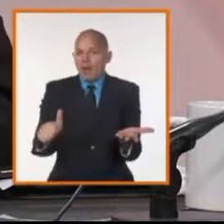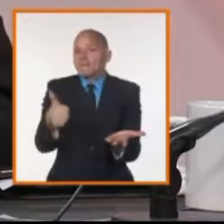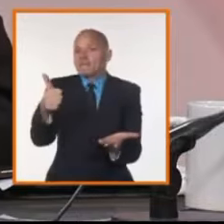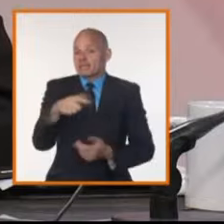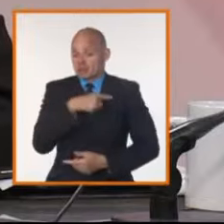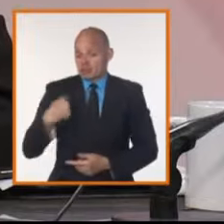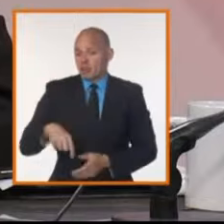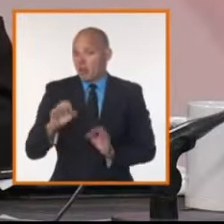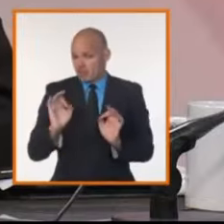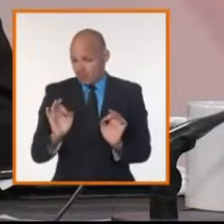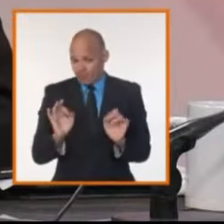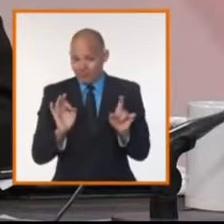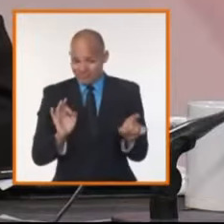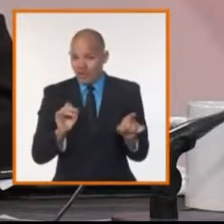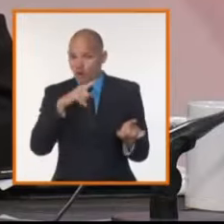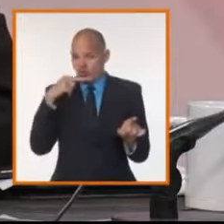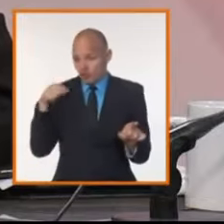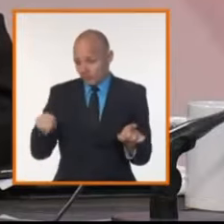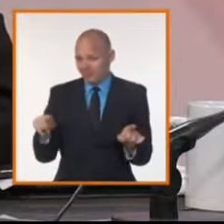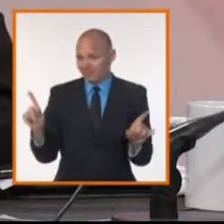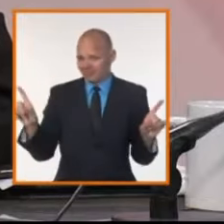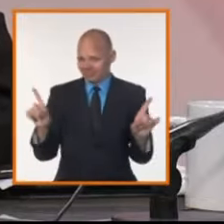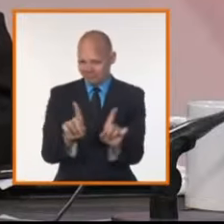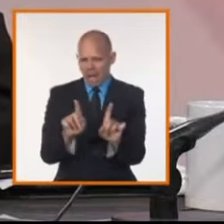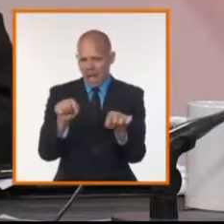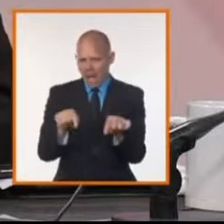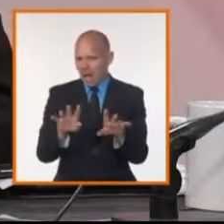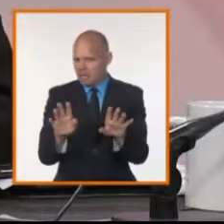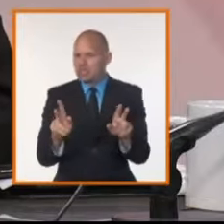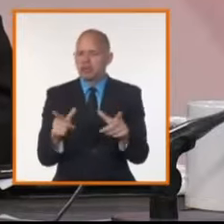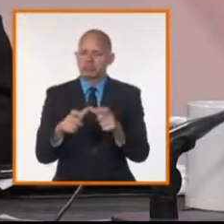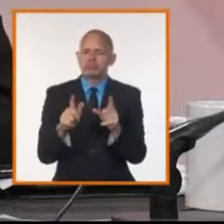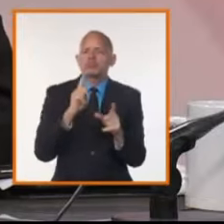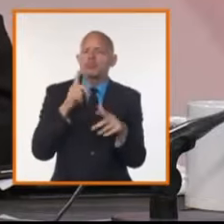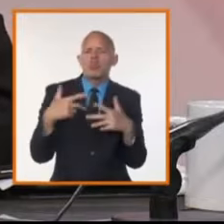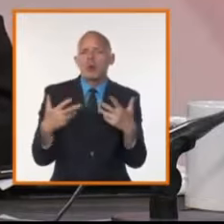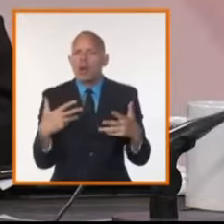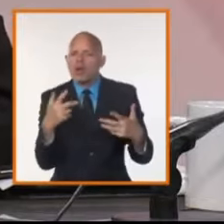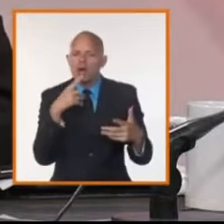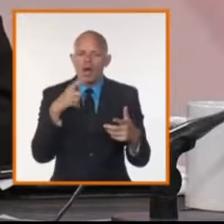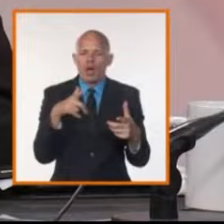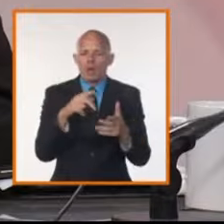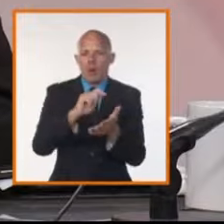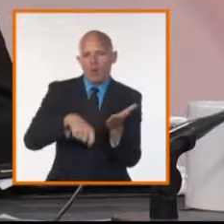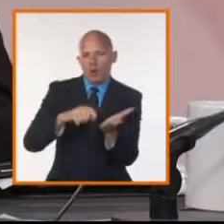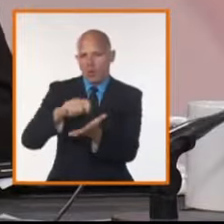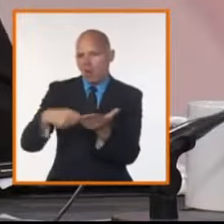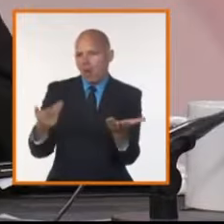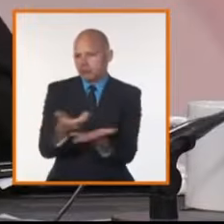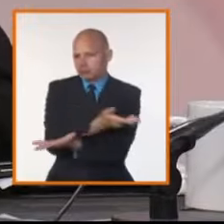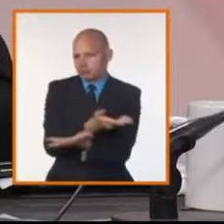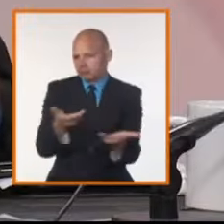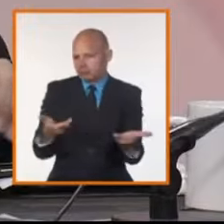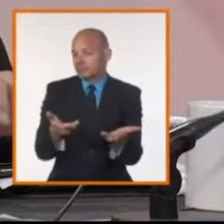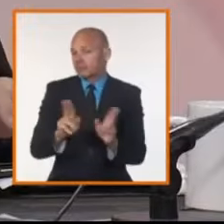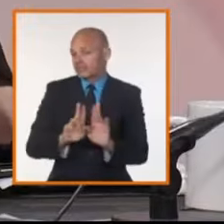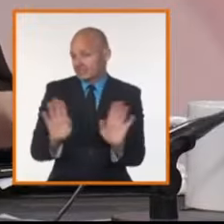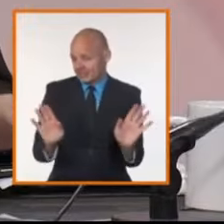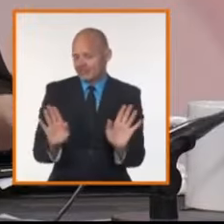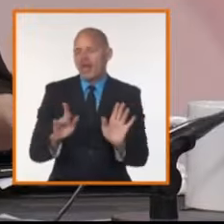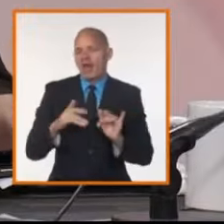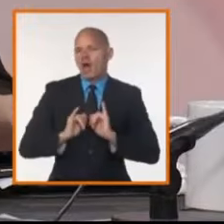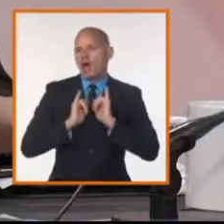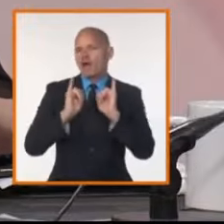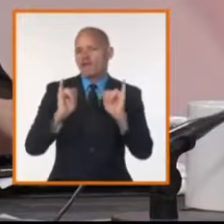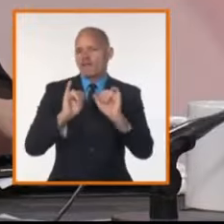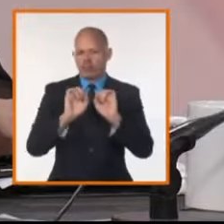Putin se reunieron firmaron acuerdos y fueron sin duda pues noticia para todo el mundo así lo reflejaron las